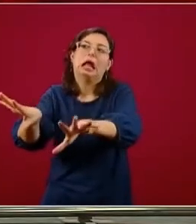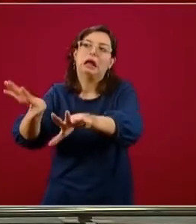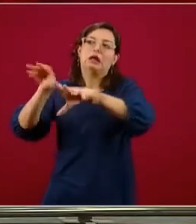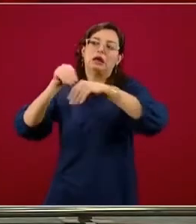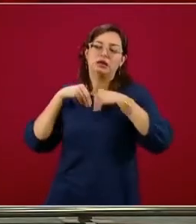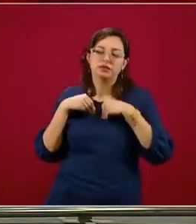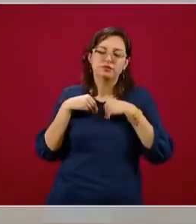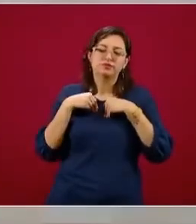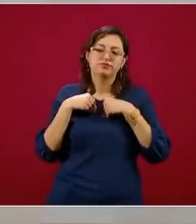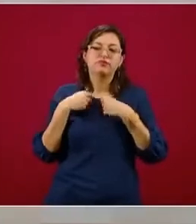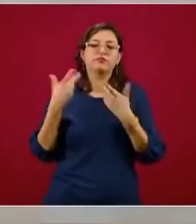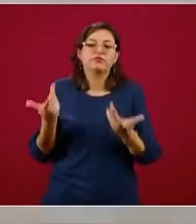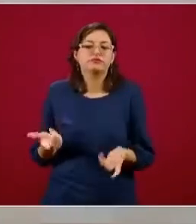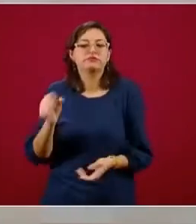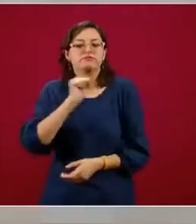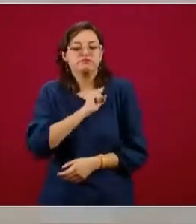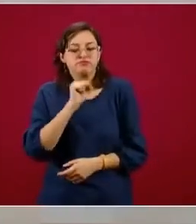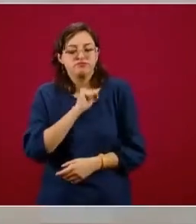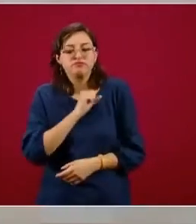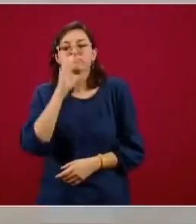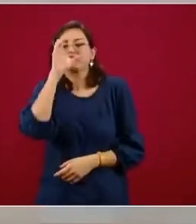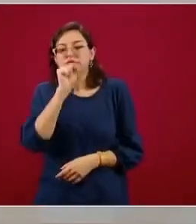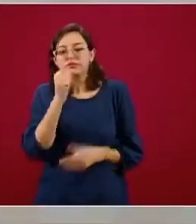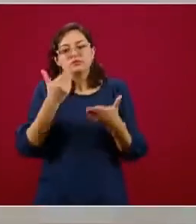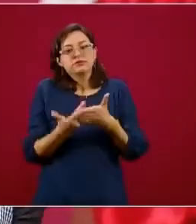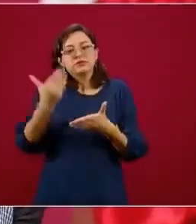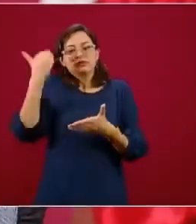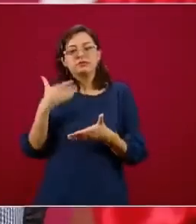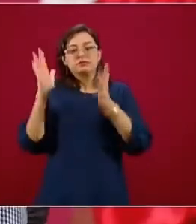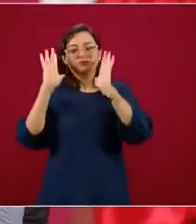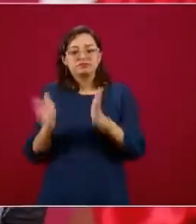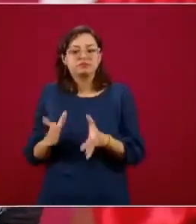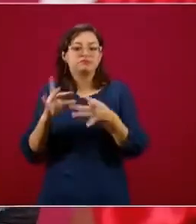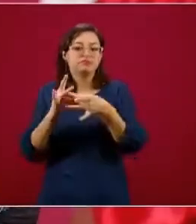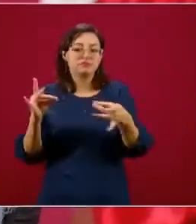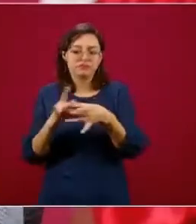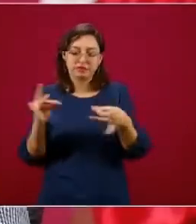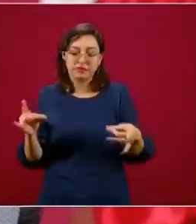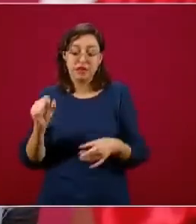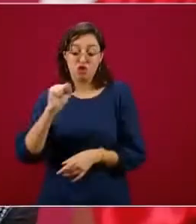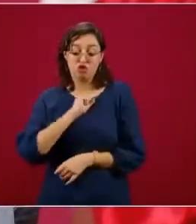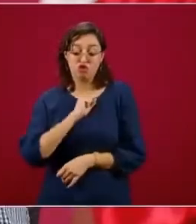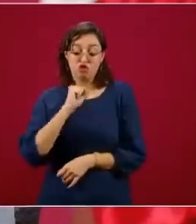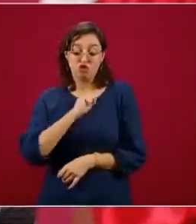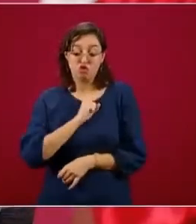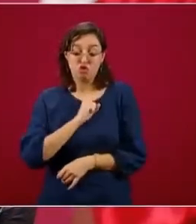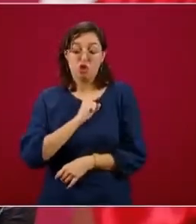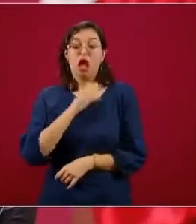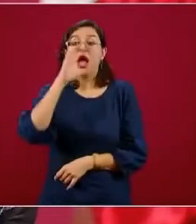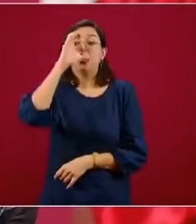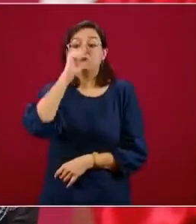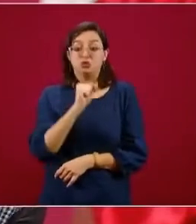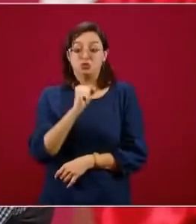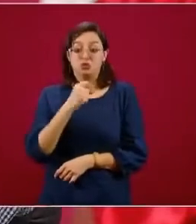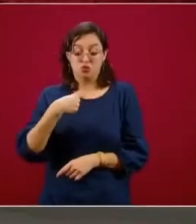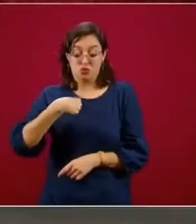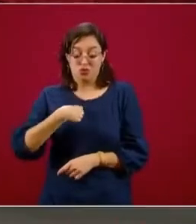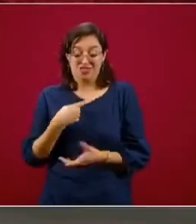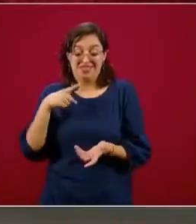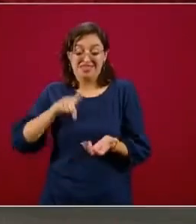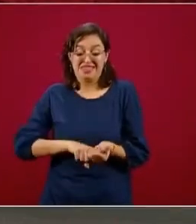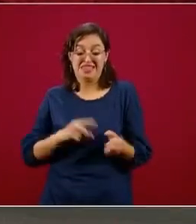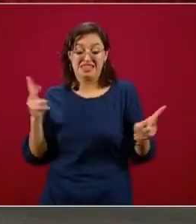el estornudo, como se ha presentado también en conferencias anteriores, tiene la fuerza necesaria que emite o emana desde los pulmones